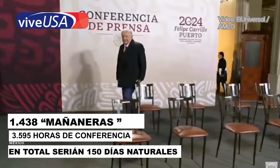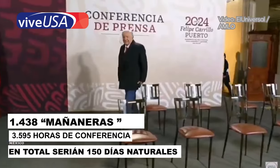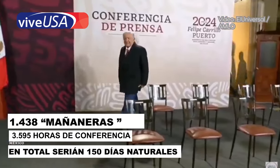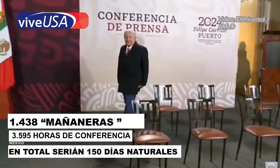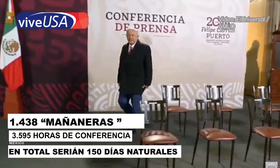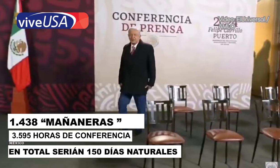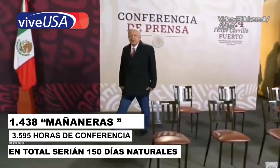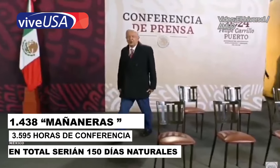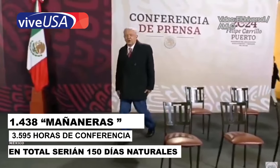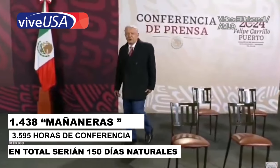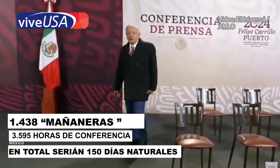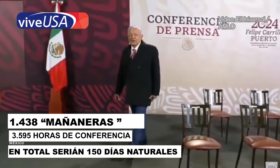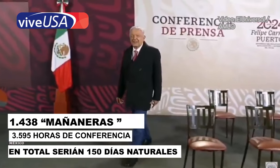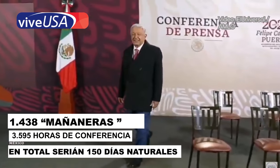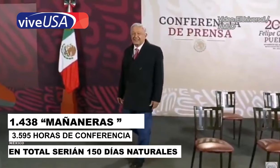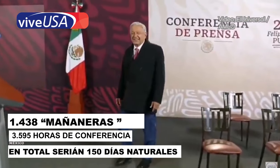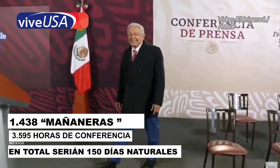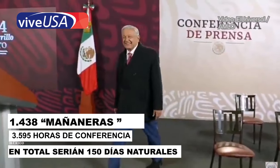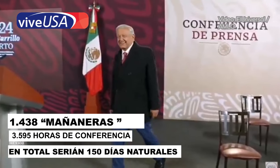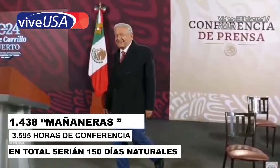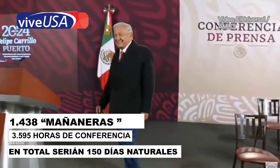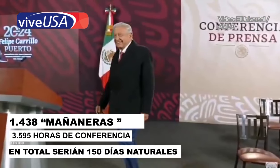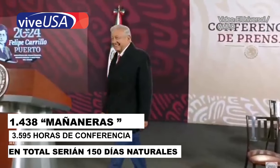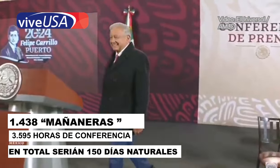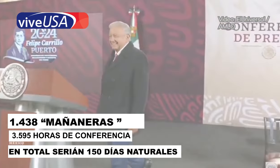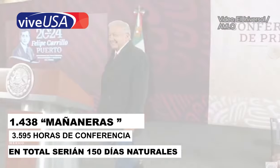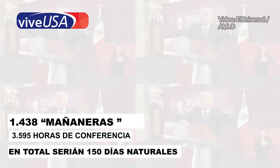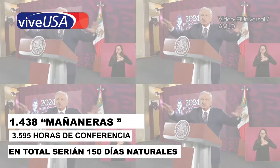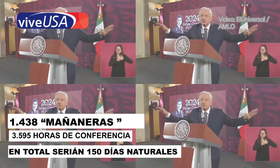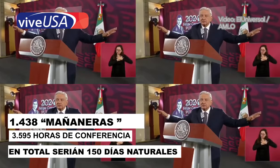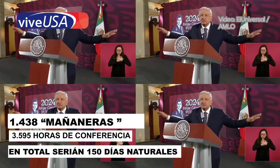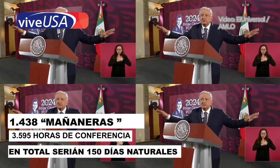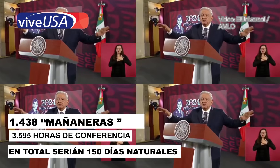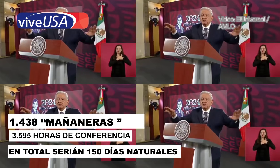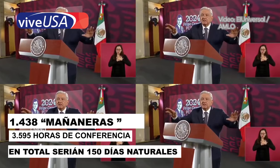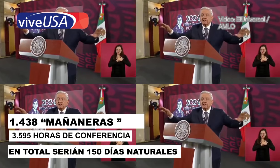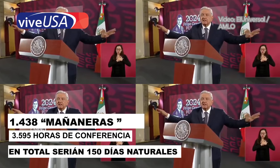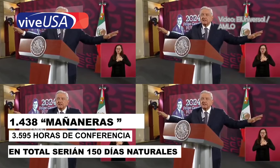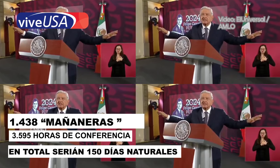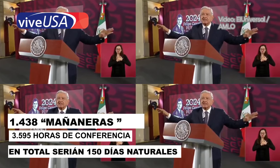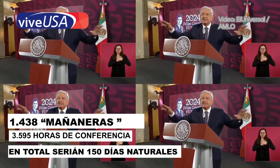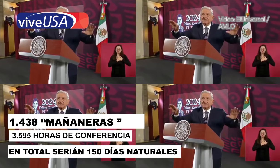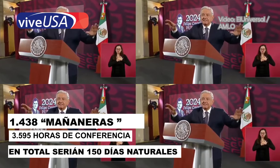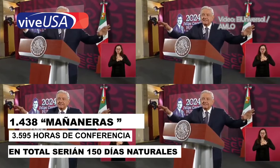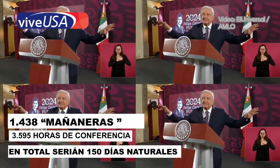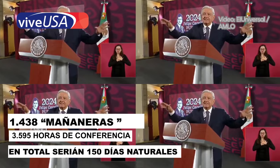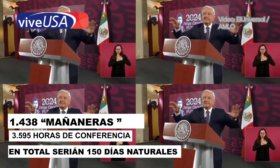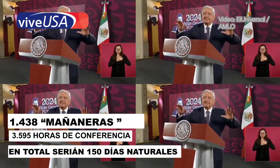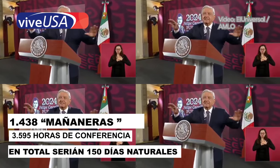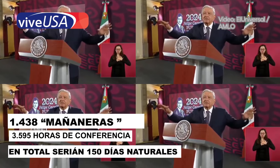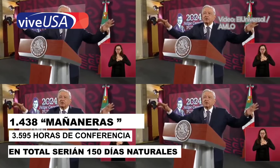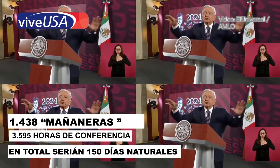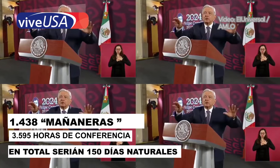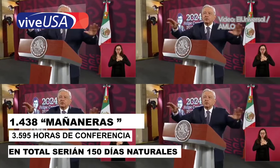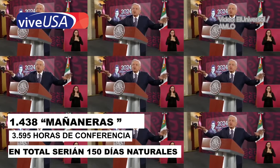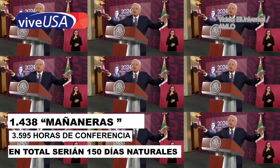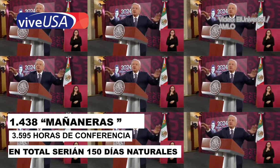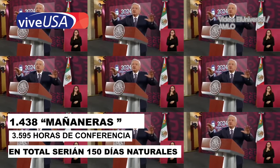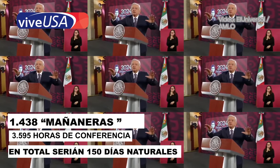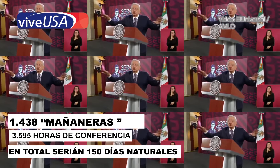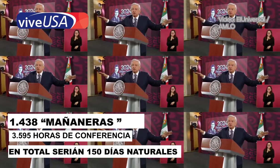Ramírez Cuevas, esta mañanera final sería la 1438. Sin embargo, se estima que si en promedio duraban 2 horas y media, se